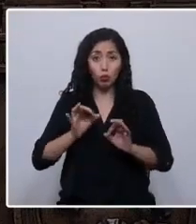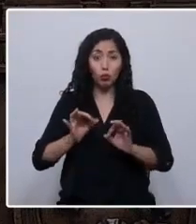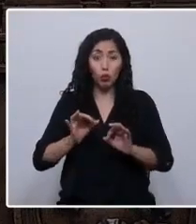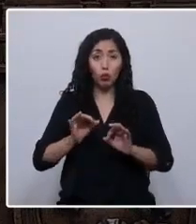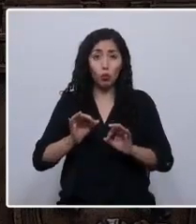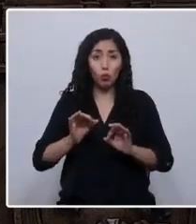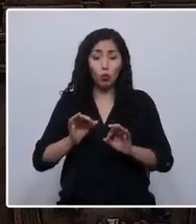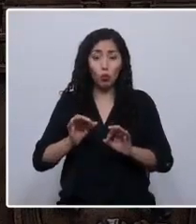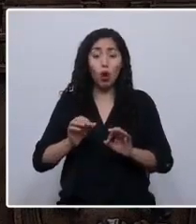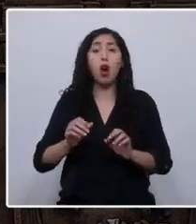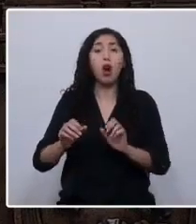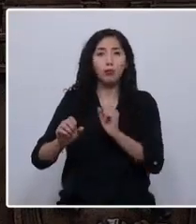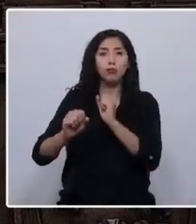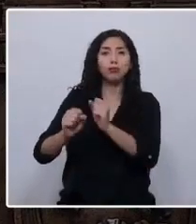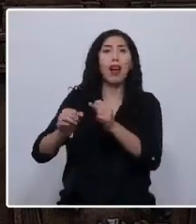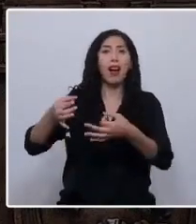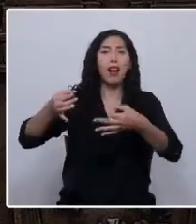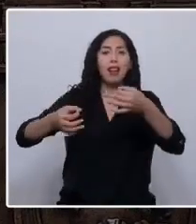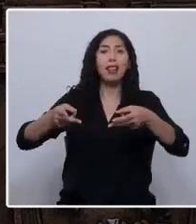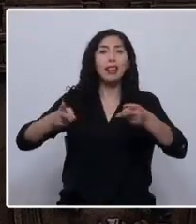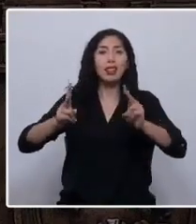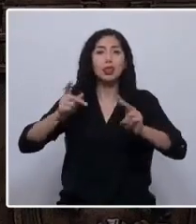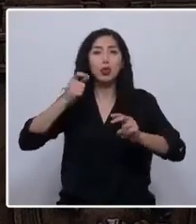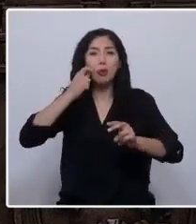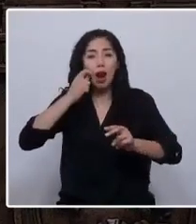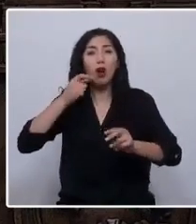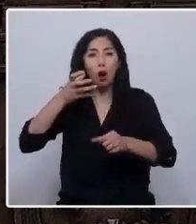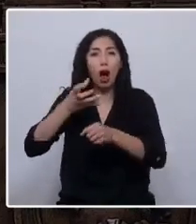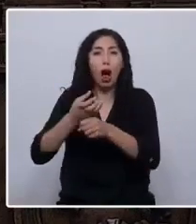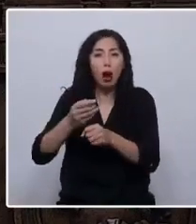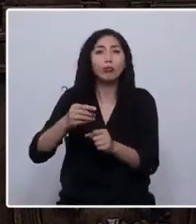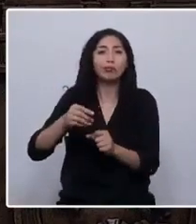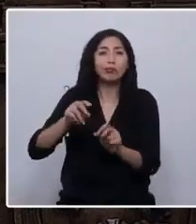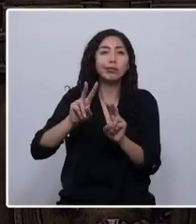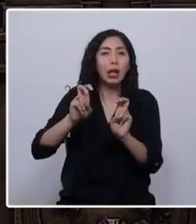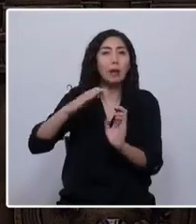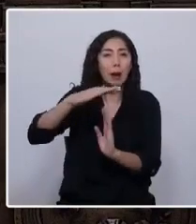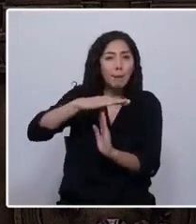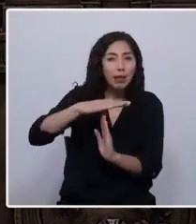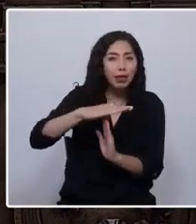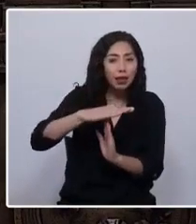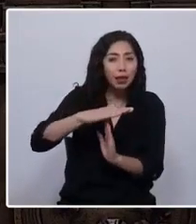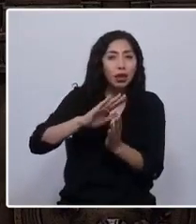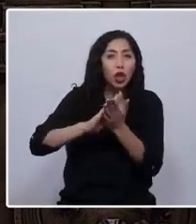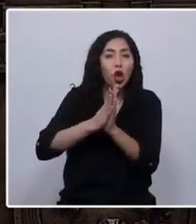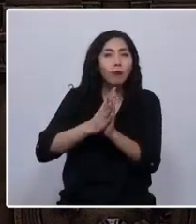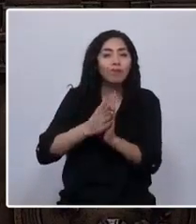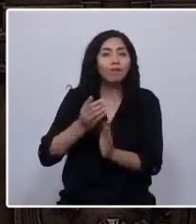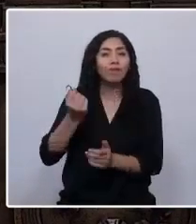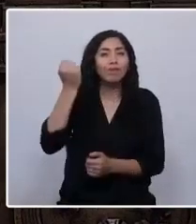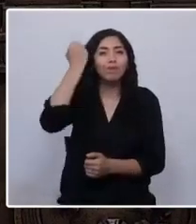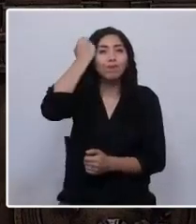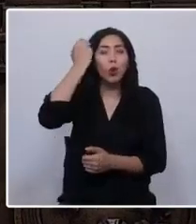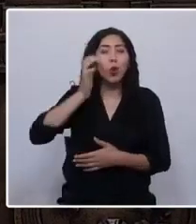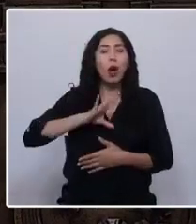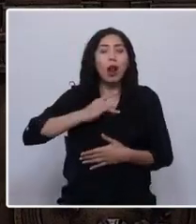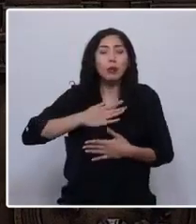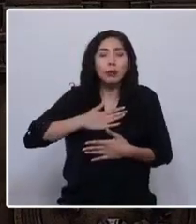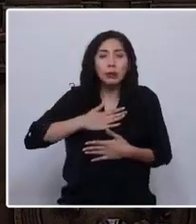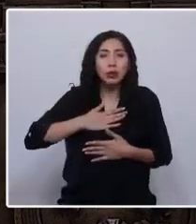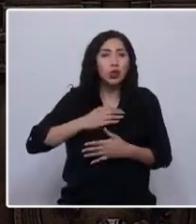de Derechos Humanos. Las marcas de la prisión política que dejó en mi piel y en mi alma jamás van a